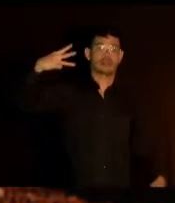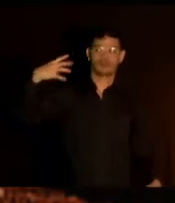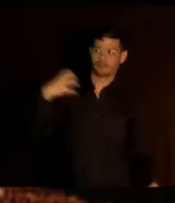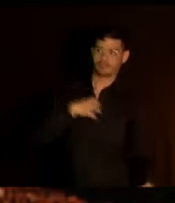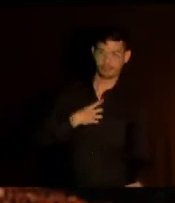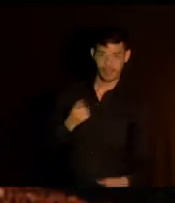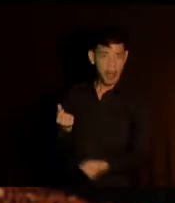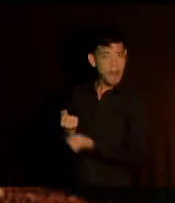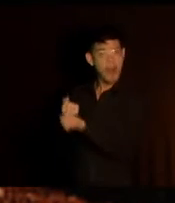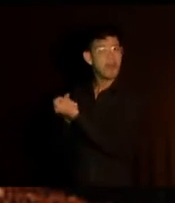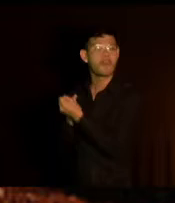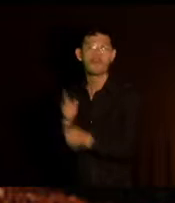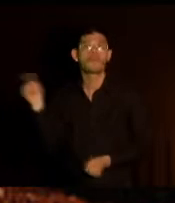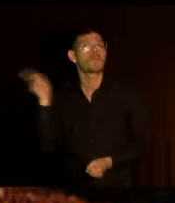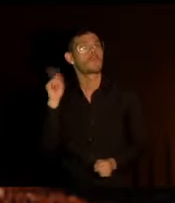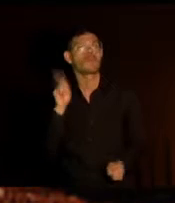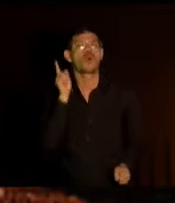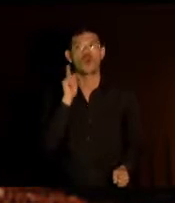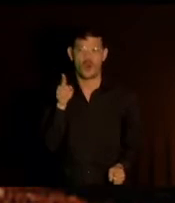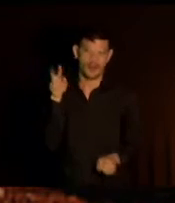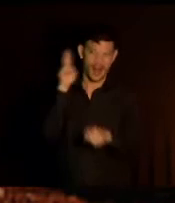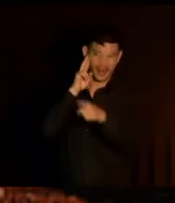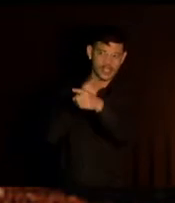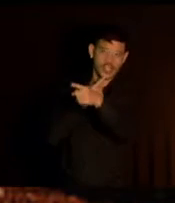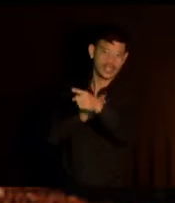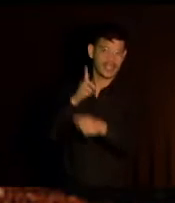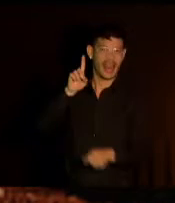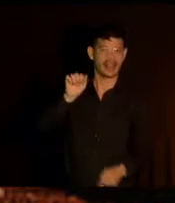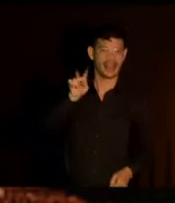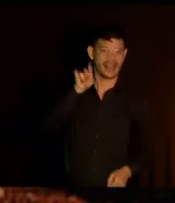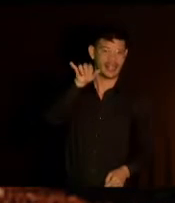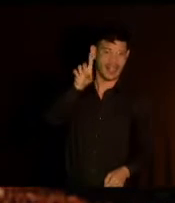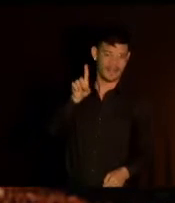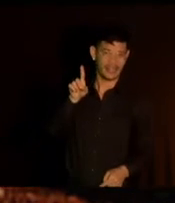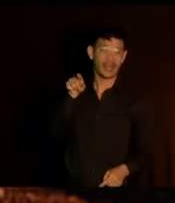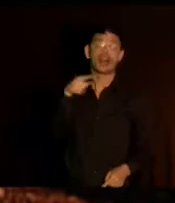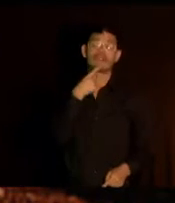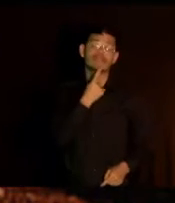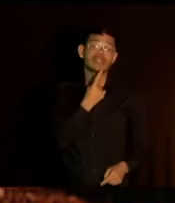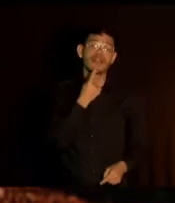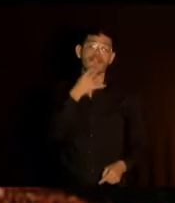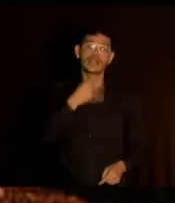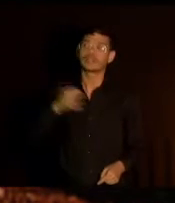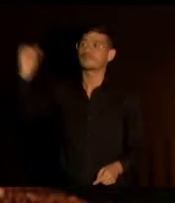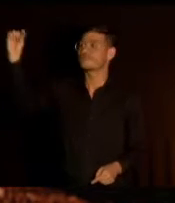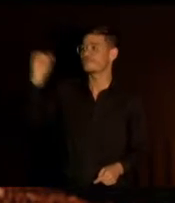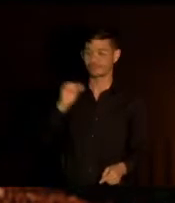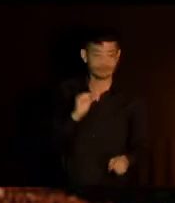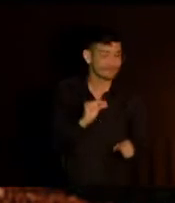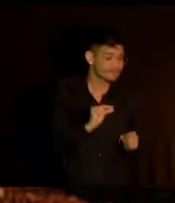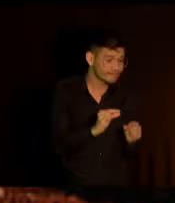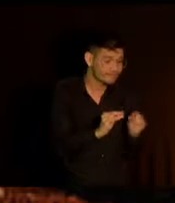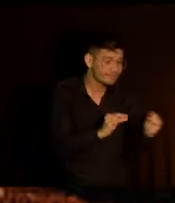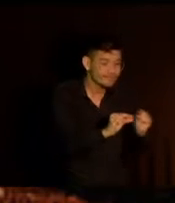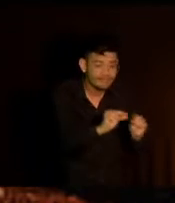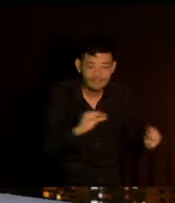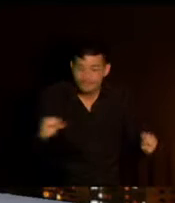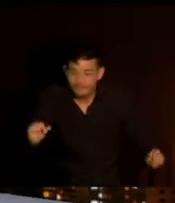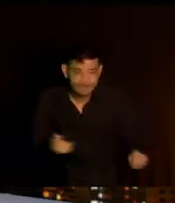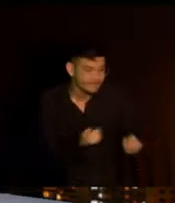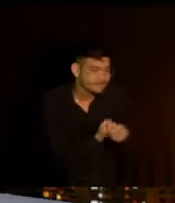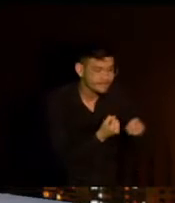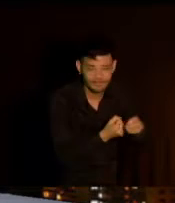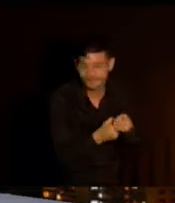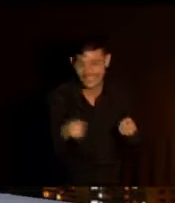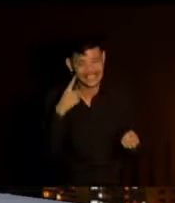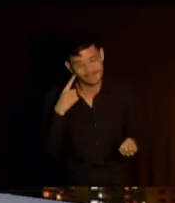peso para dividirlo en 12 disciplinas, mientras que ahorita tendríamos un presidente desarrollando esa disciplina. Eso es en el tema, por